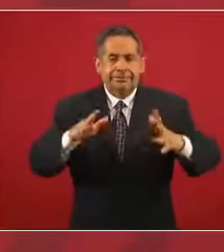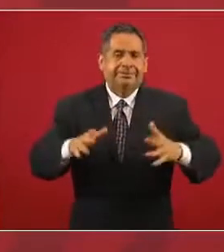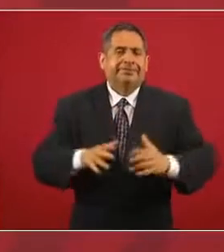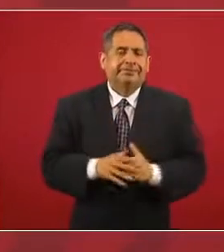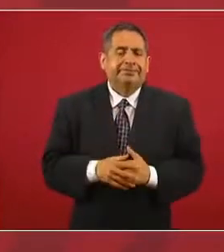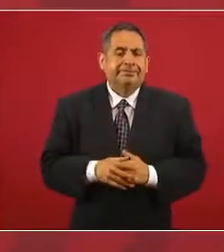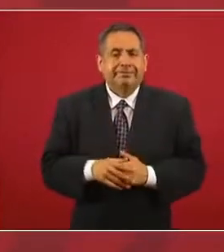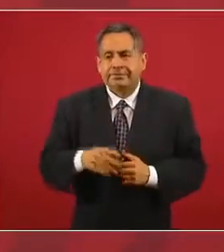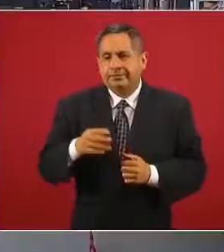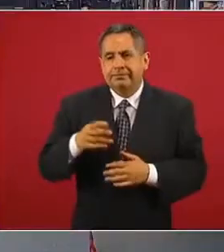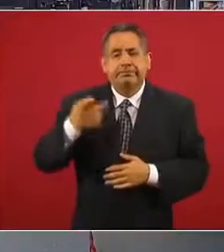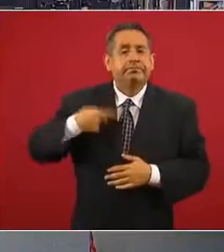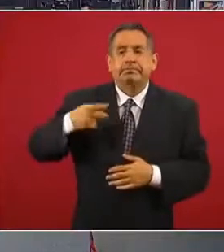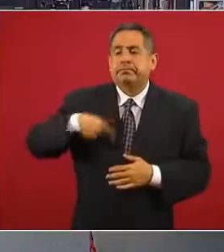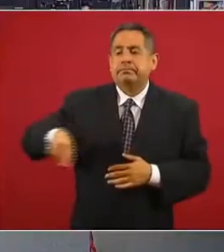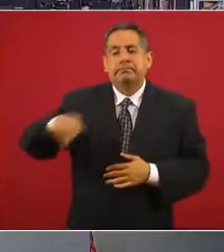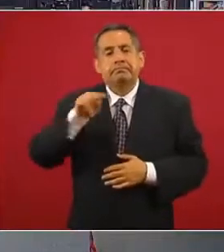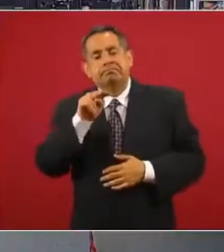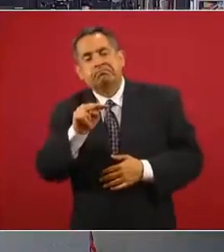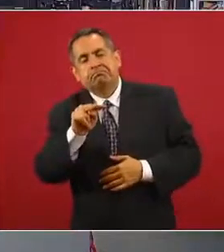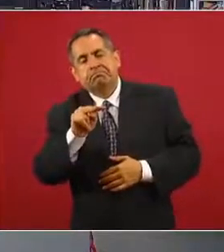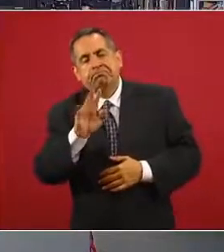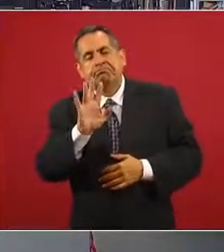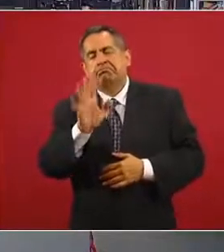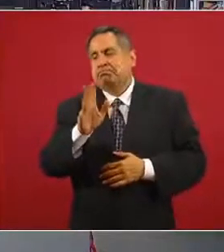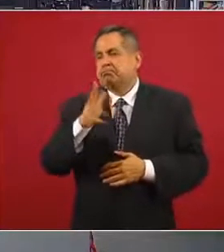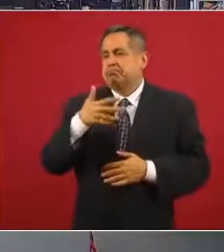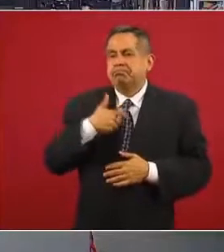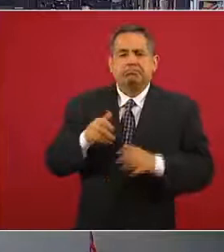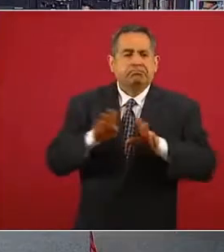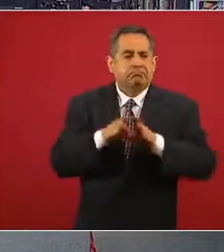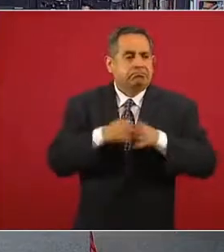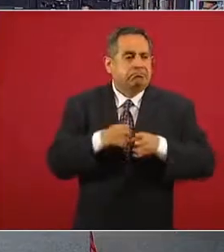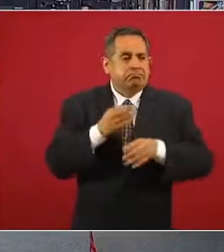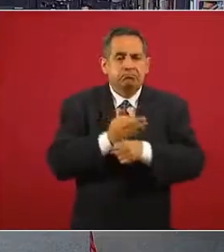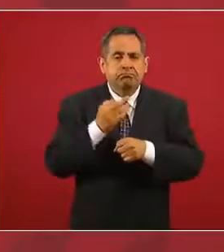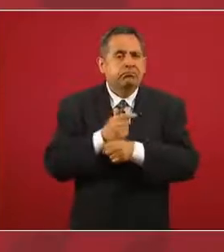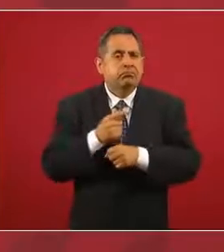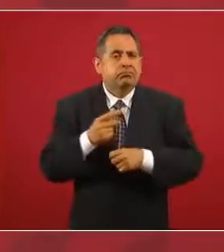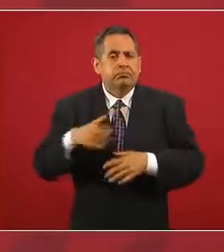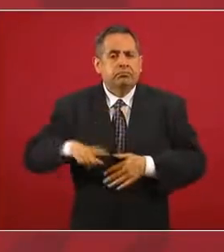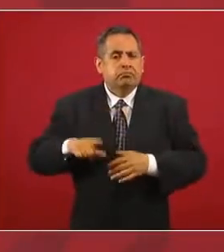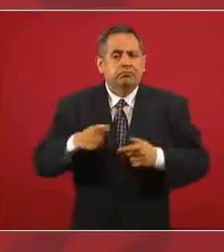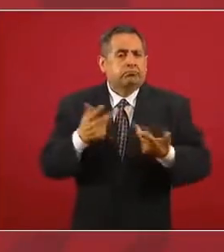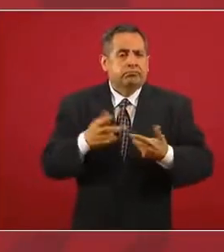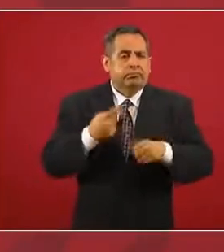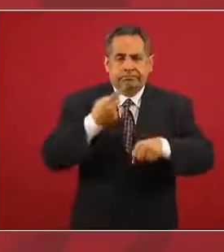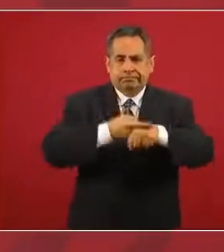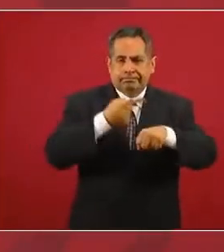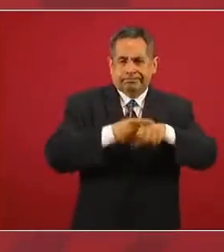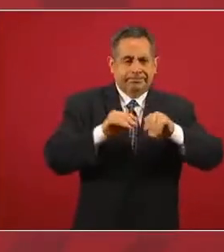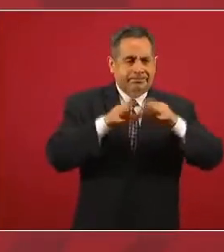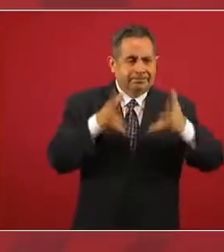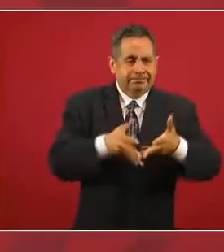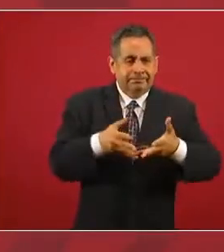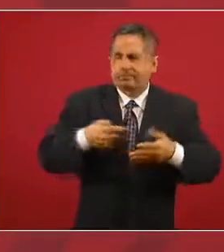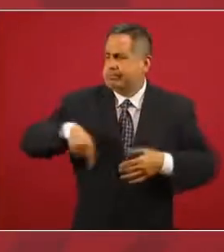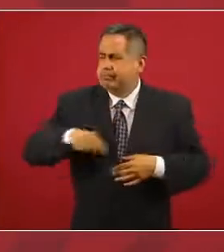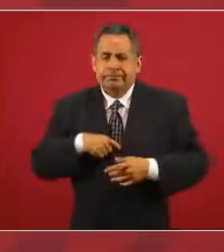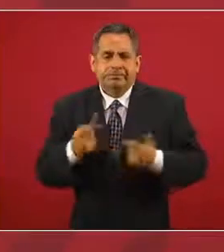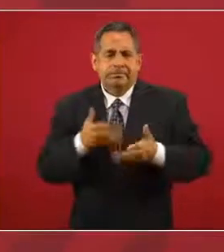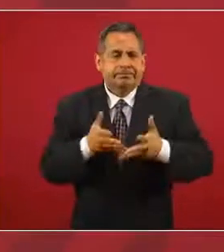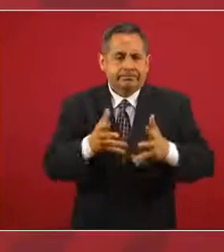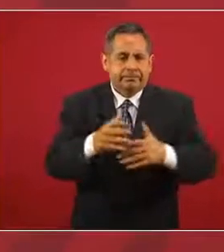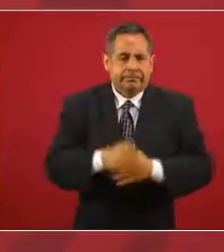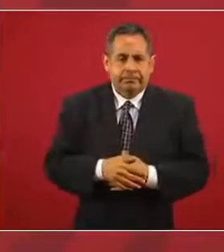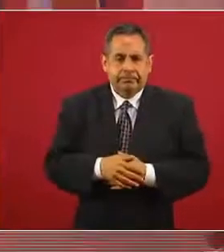para todas las personas sobre cuál es la lógica de conducción de una pandemia con estas características.